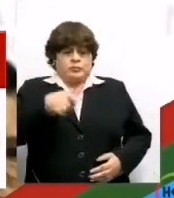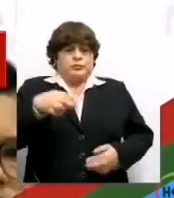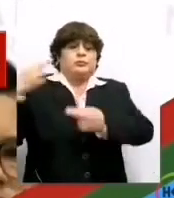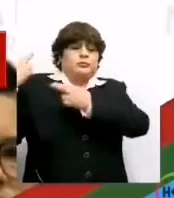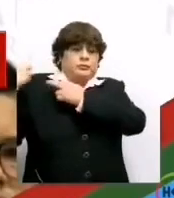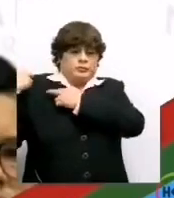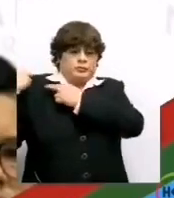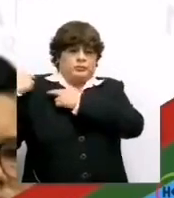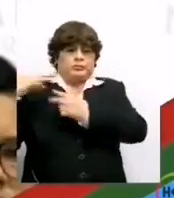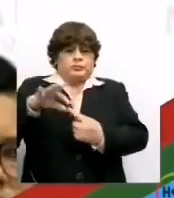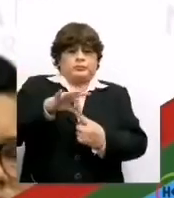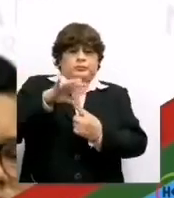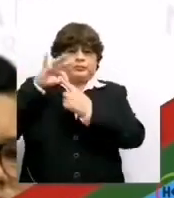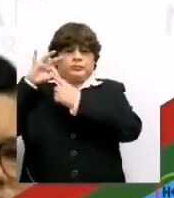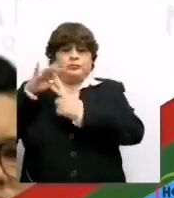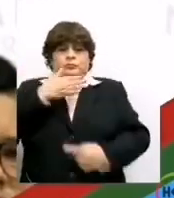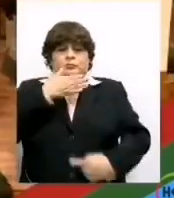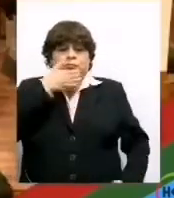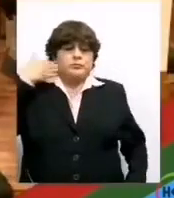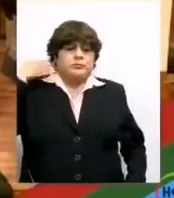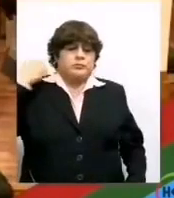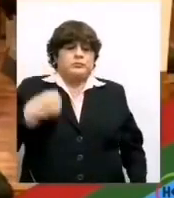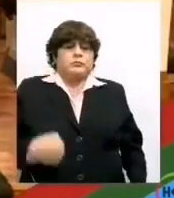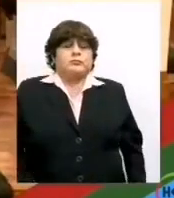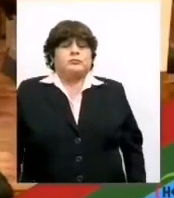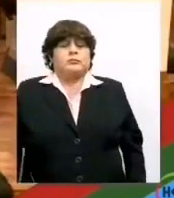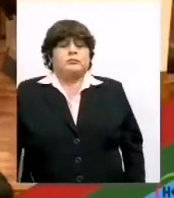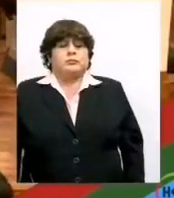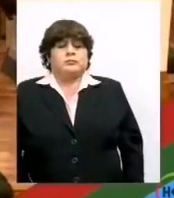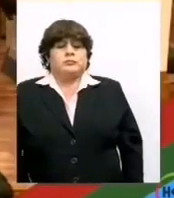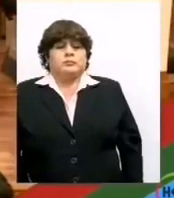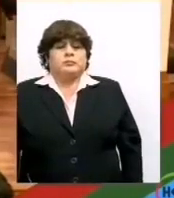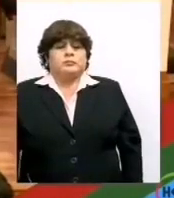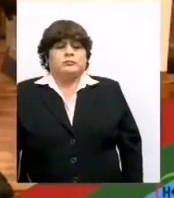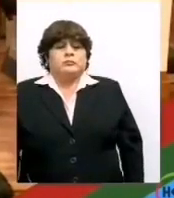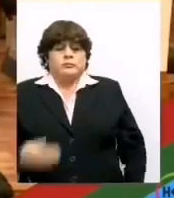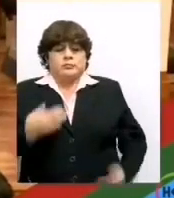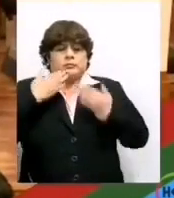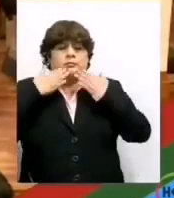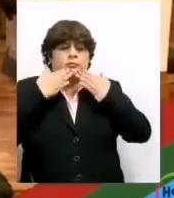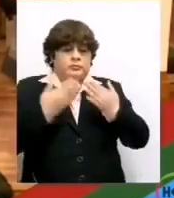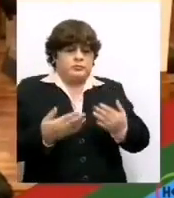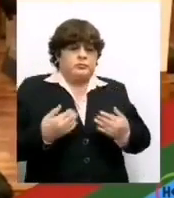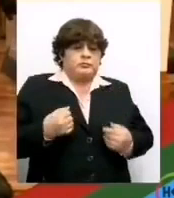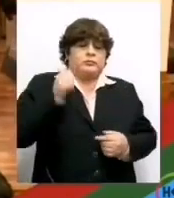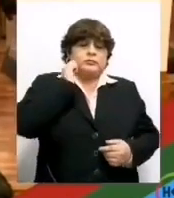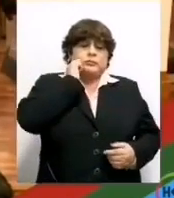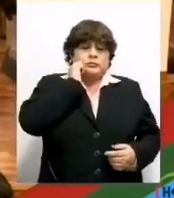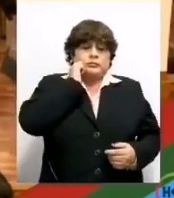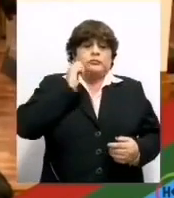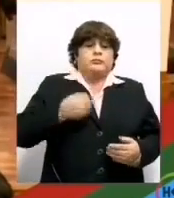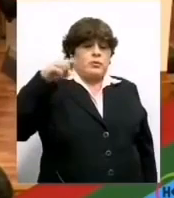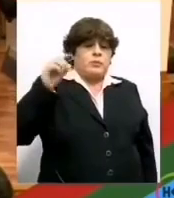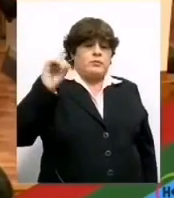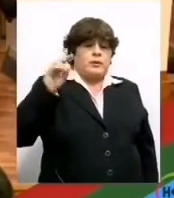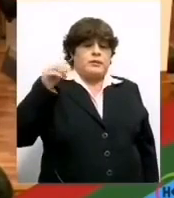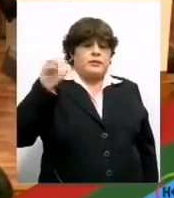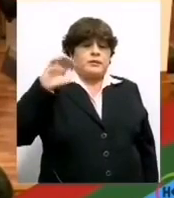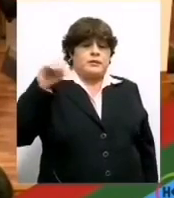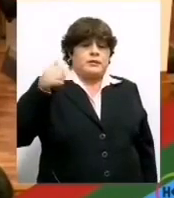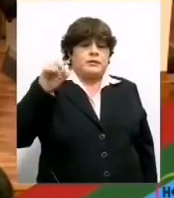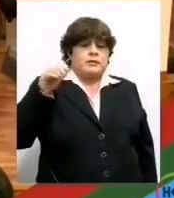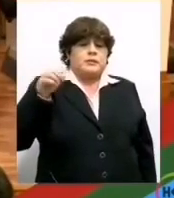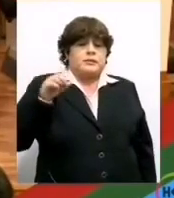responsabilidad escoger al mejor agradecemos al candidato del partido político Alianza para el progreso señor César Acuña Peralta